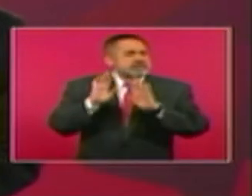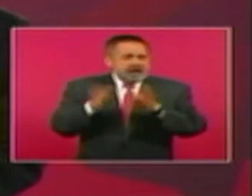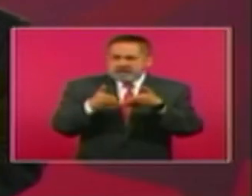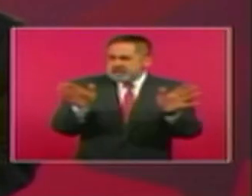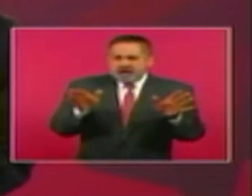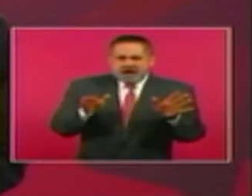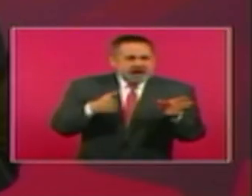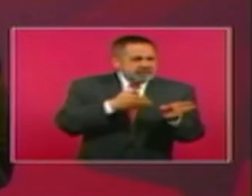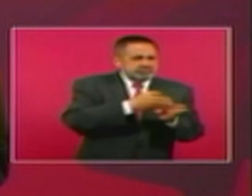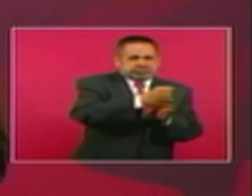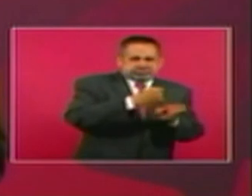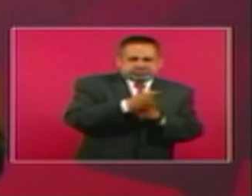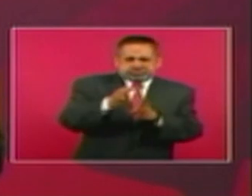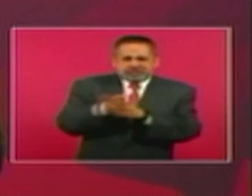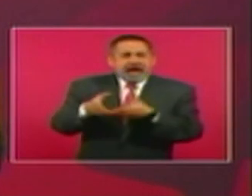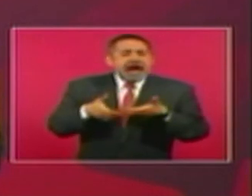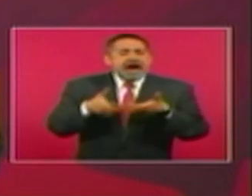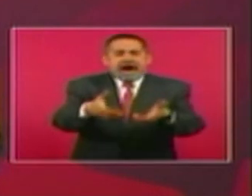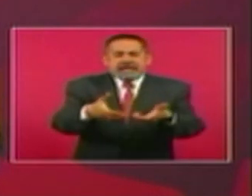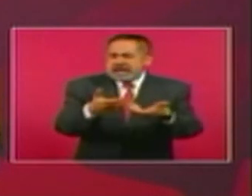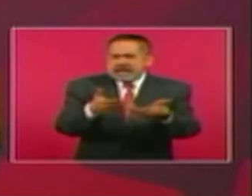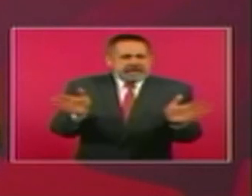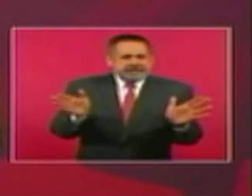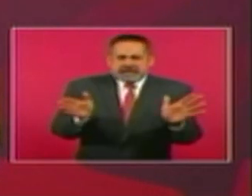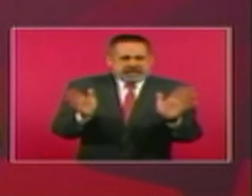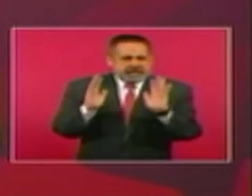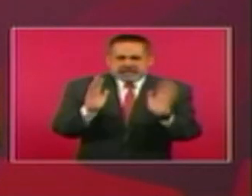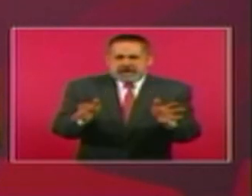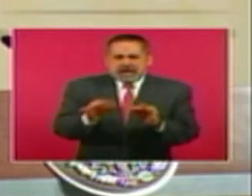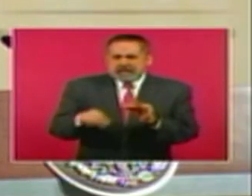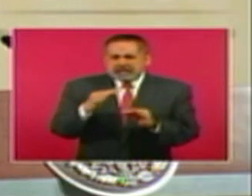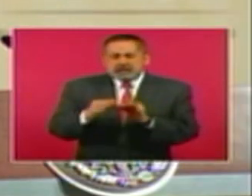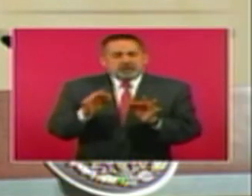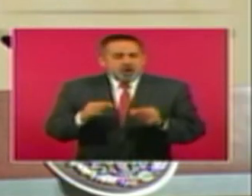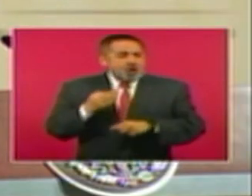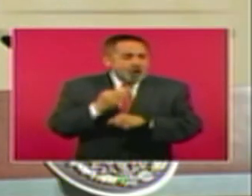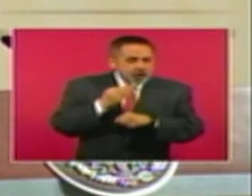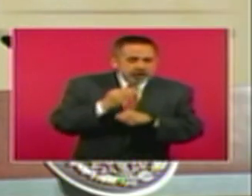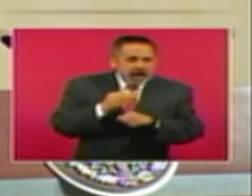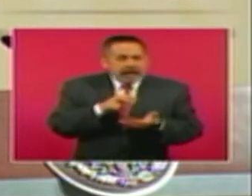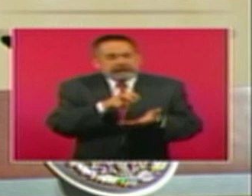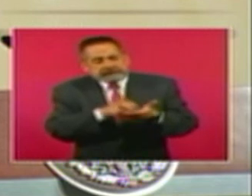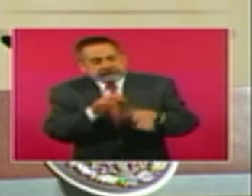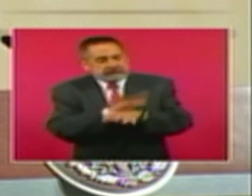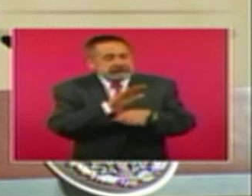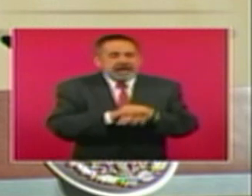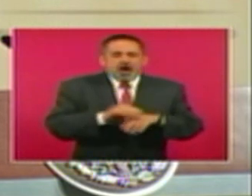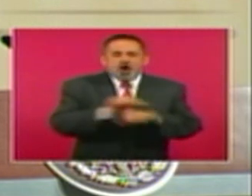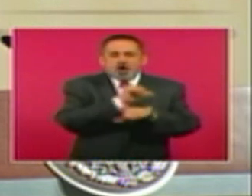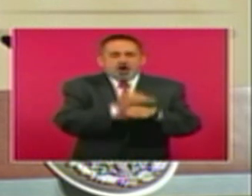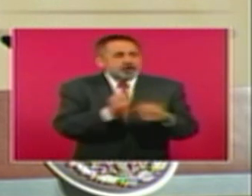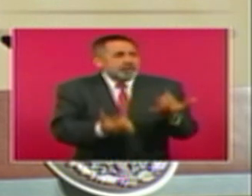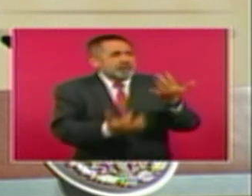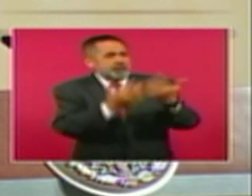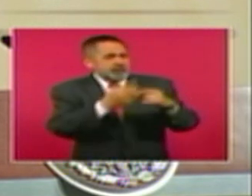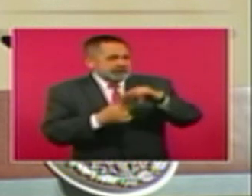lugar porque en aquella ocasión, en el año 2019, cuando detuvieron al hijo del Chapo, precisamente hubo